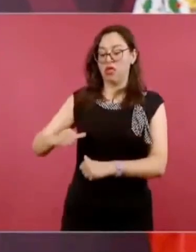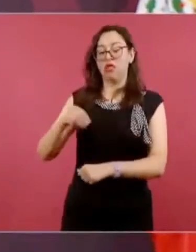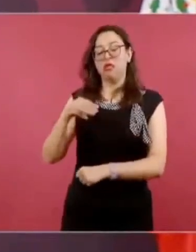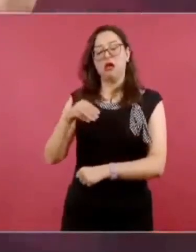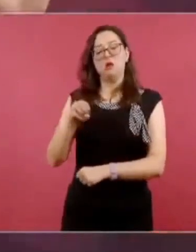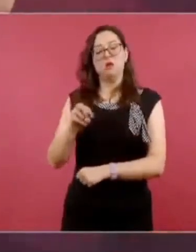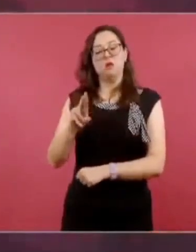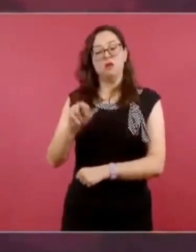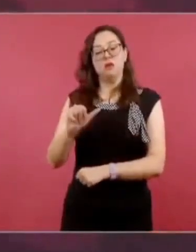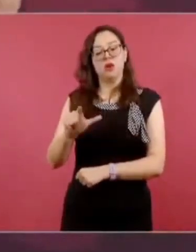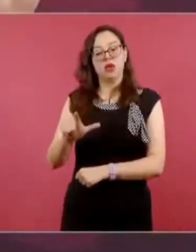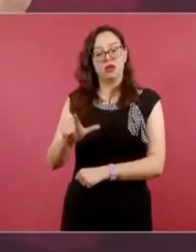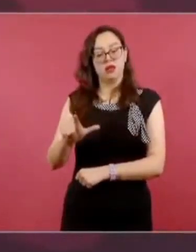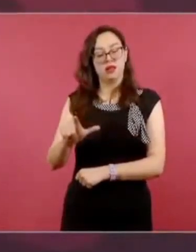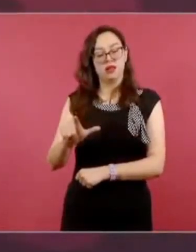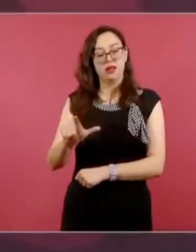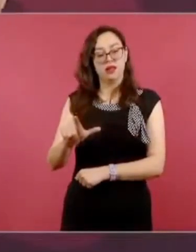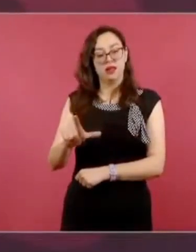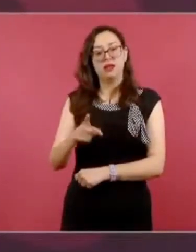eso